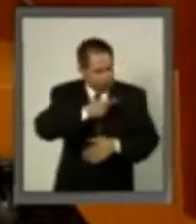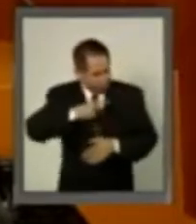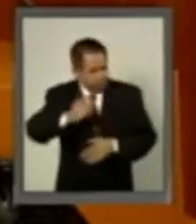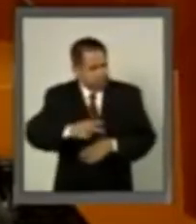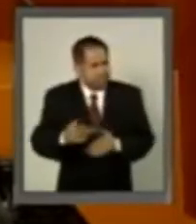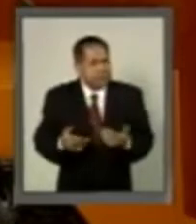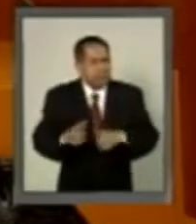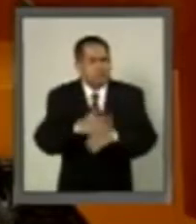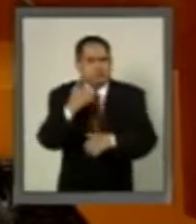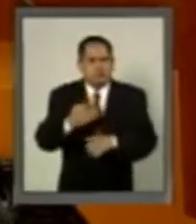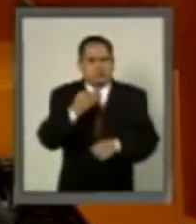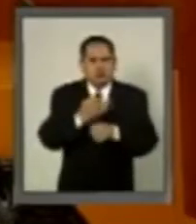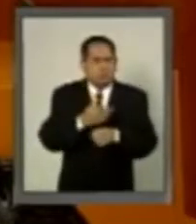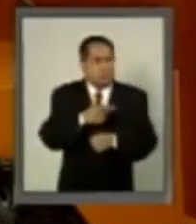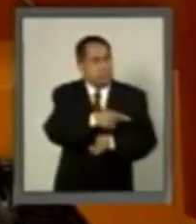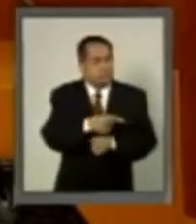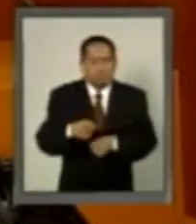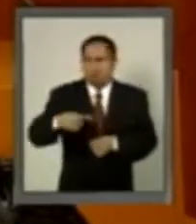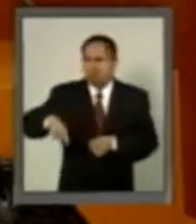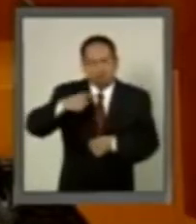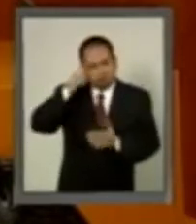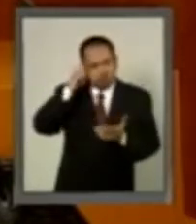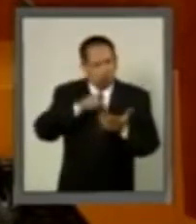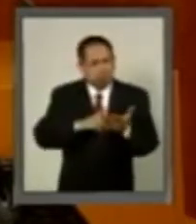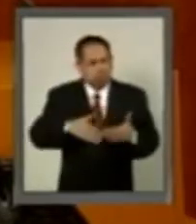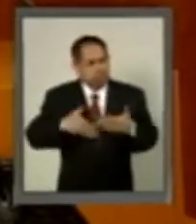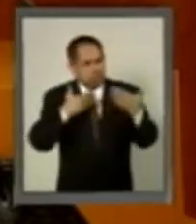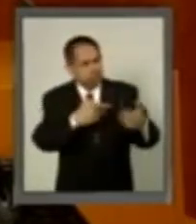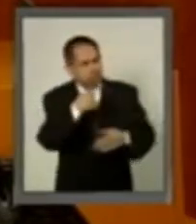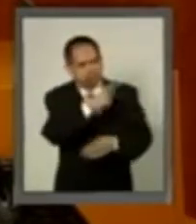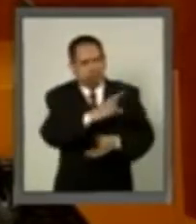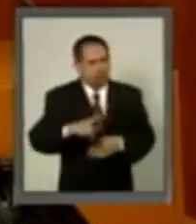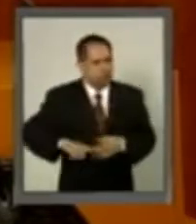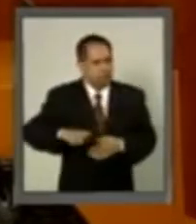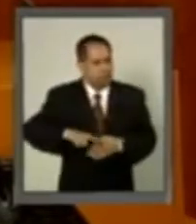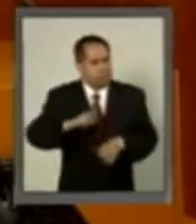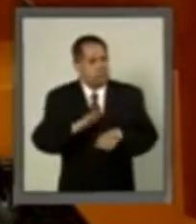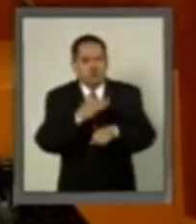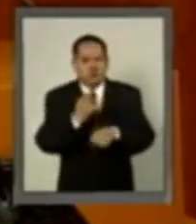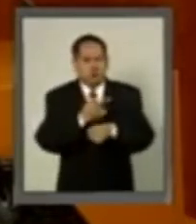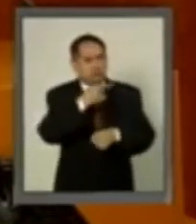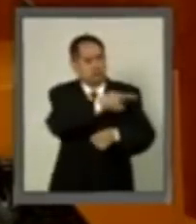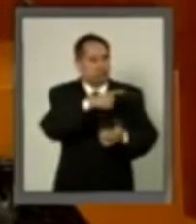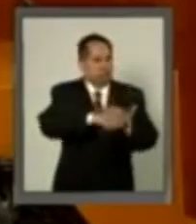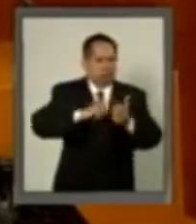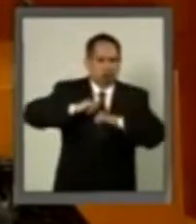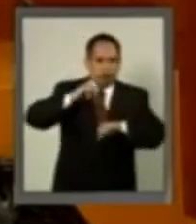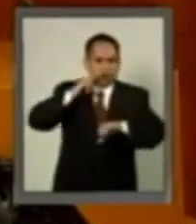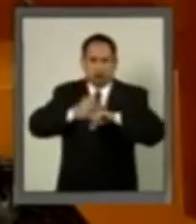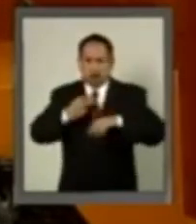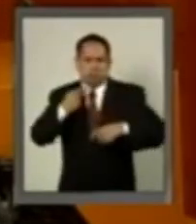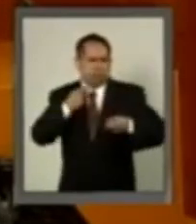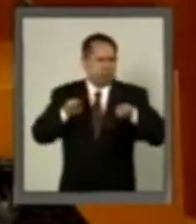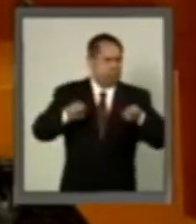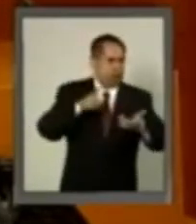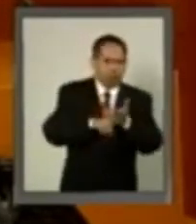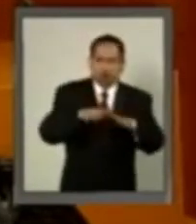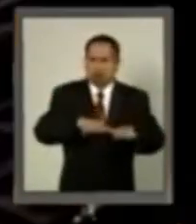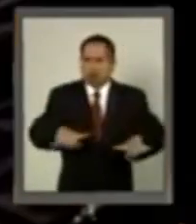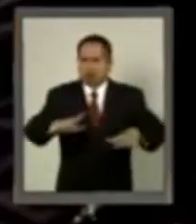Interior, cuando nosotros hemos insistido en lo primero que tendría que hacerse es hablar de seguridad pública. Y cuando no se tiene